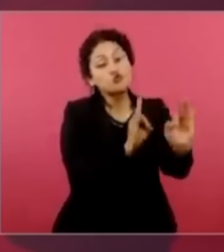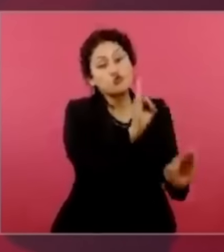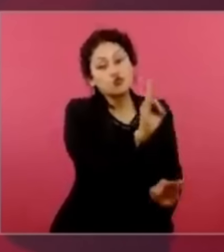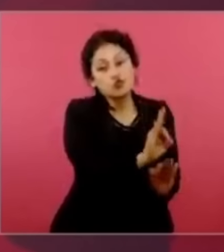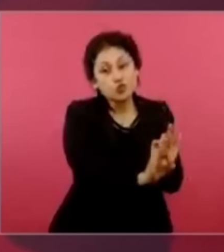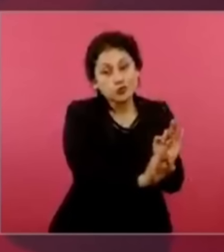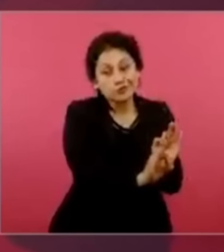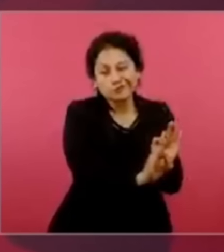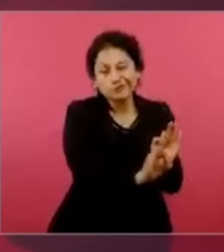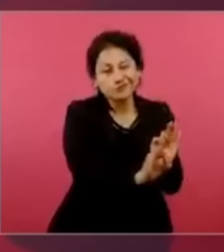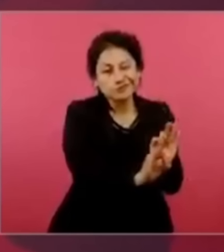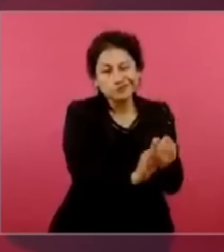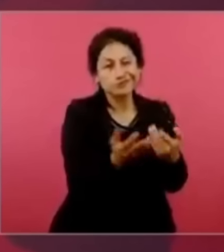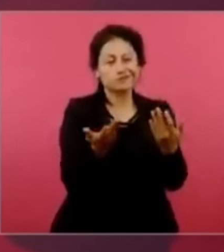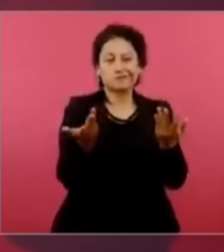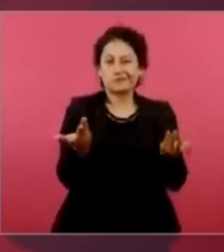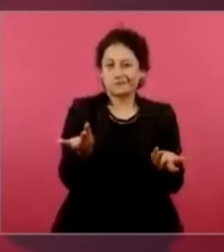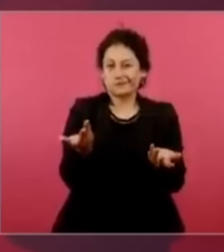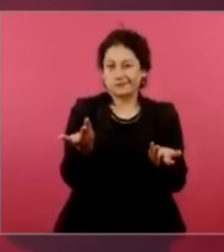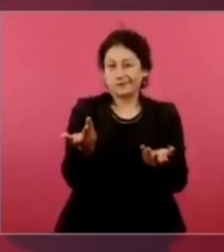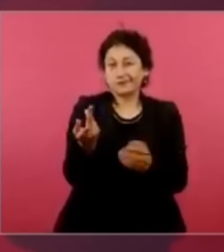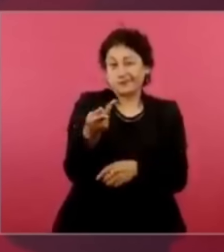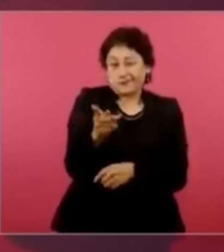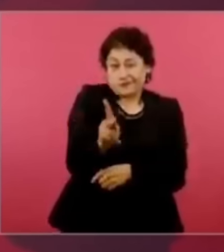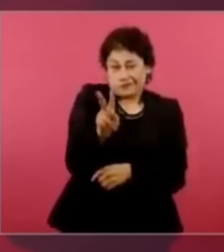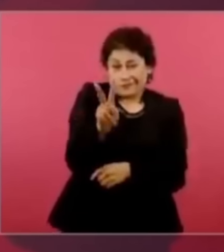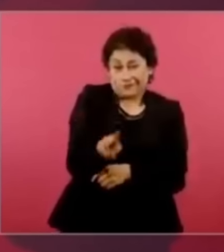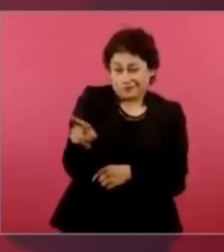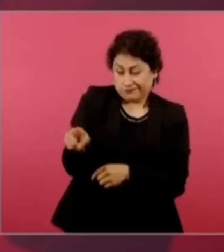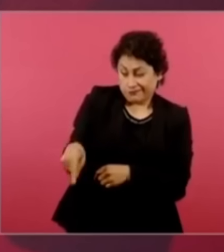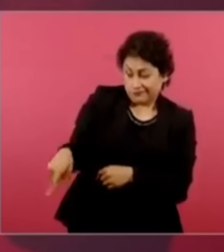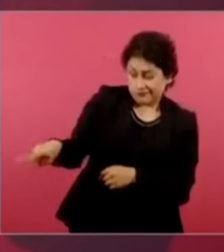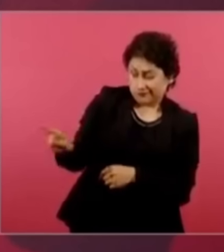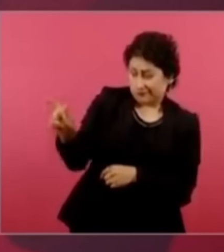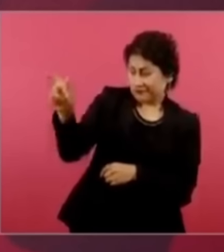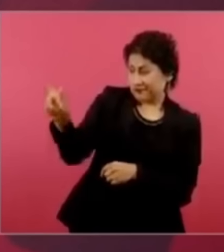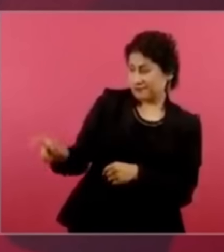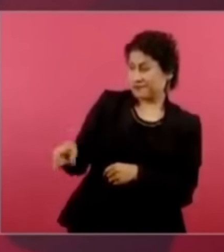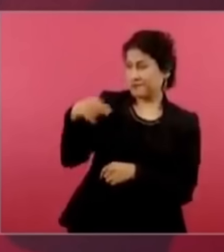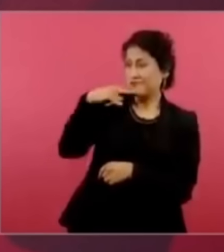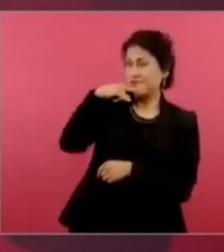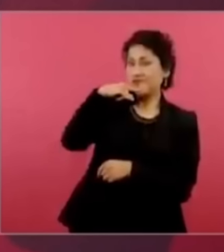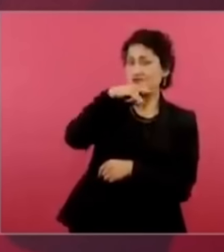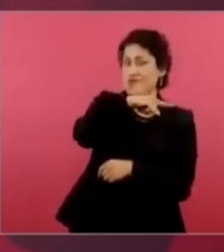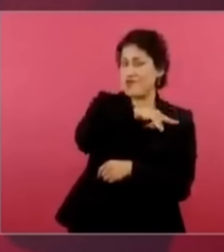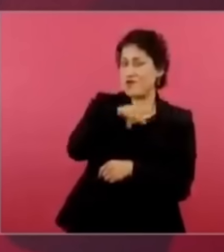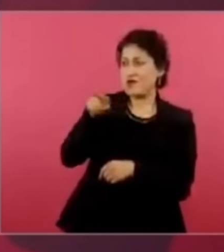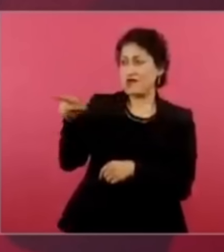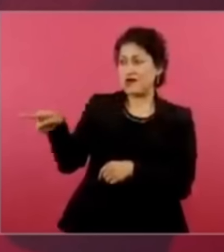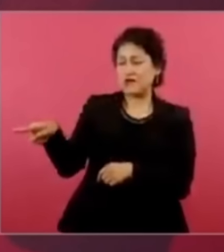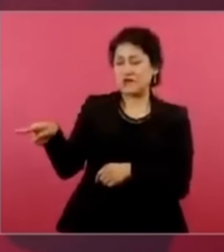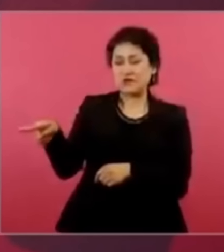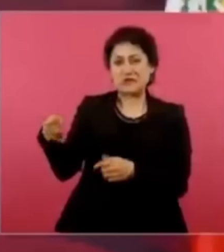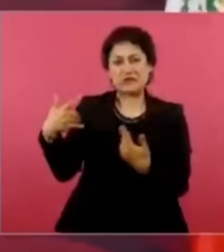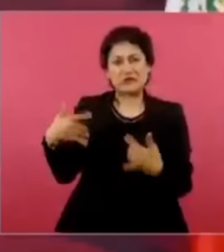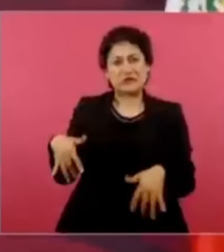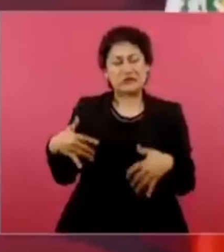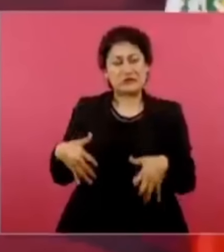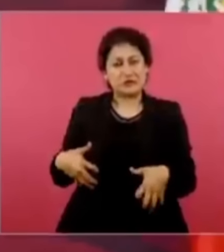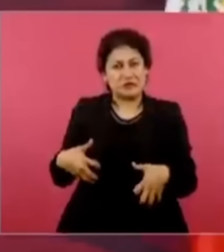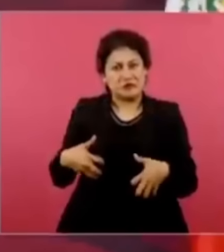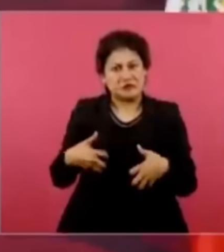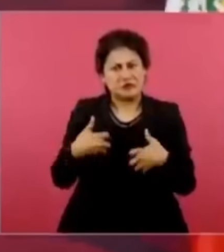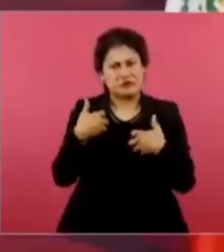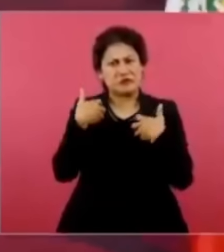pero como son muy hipócritas y andan desesperados porque quieren